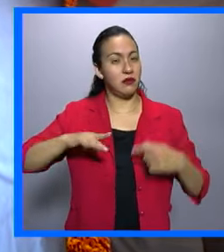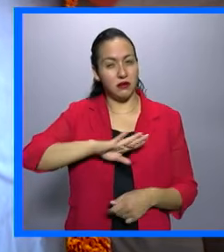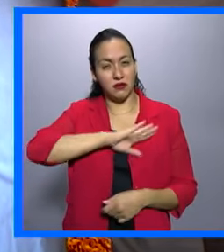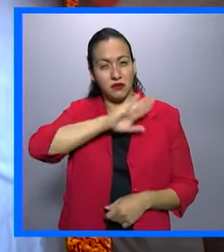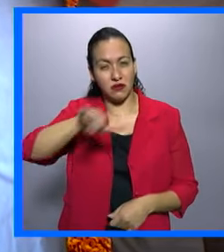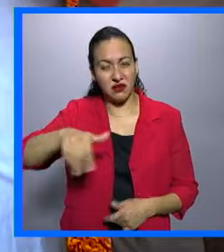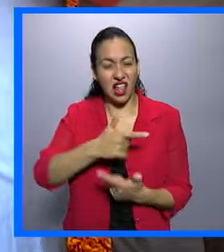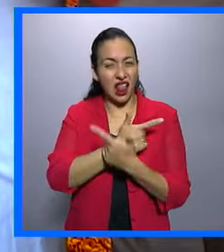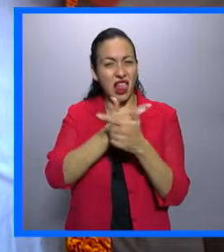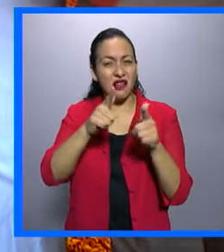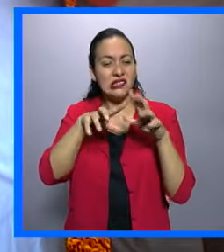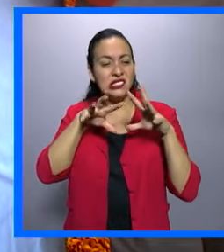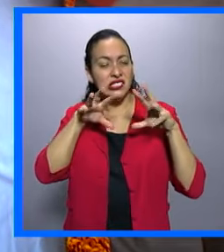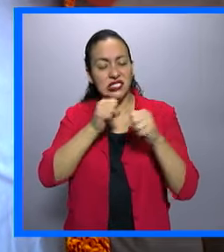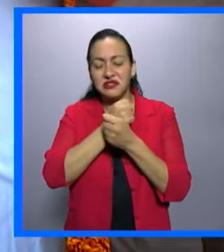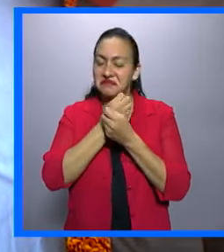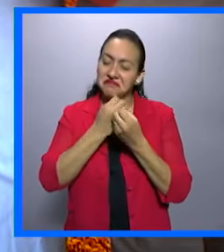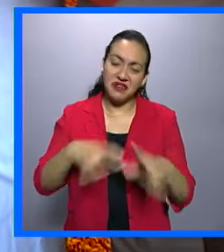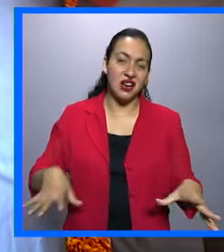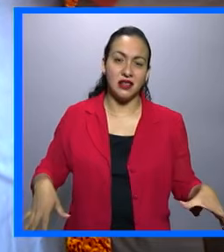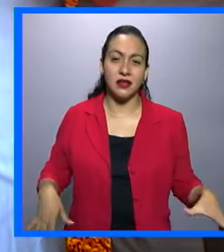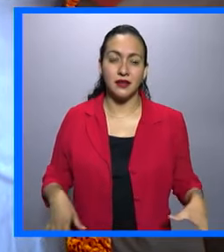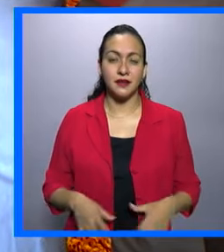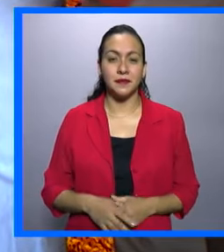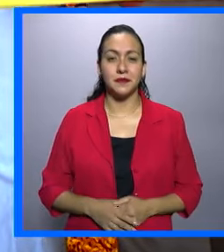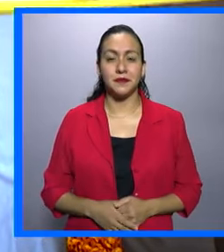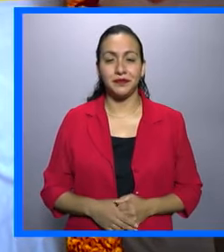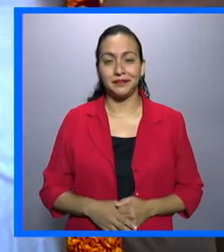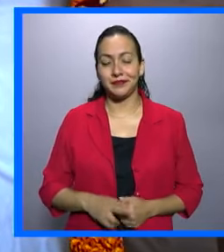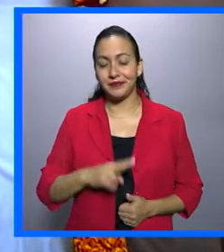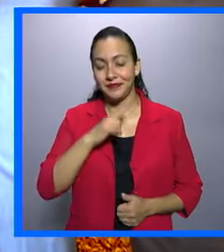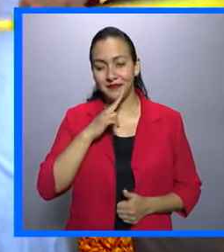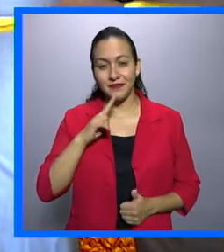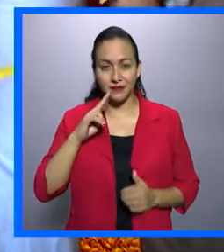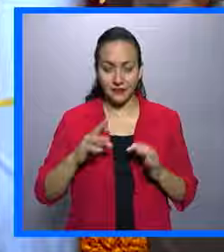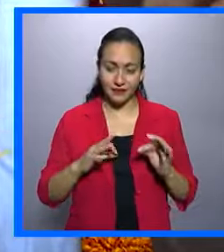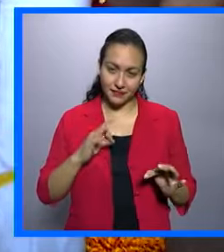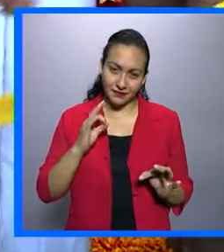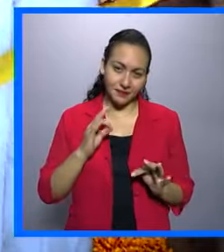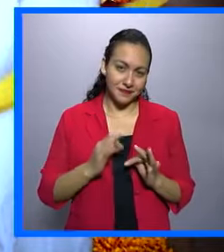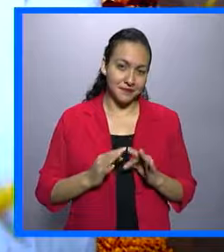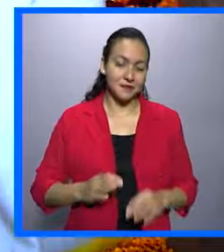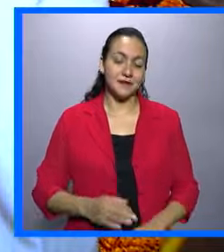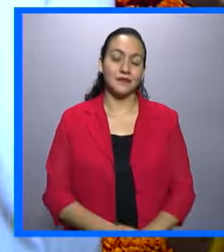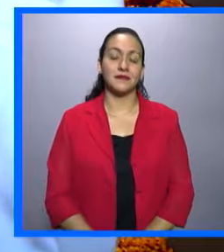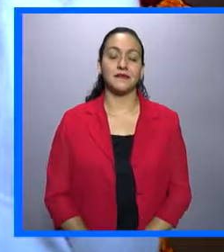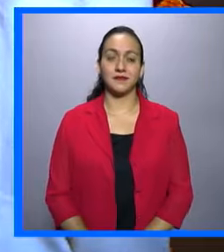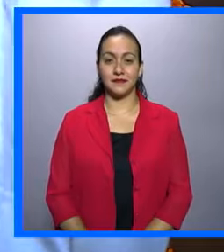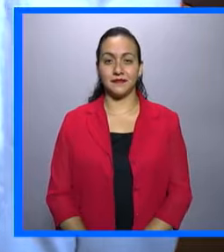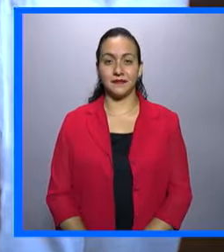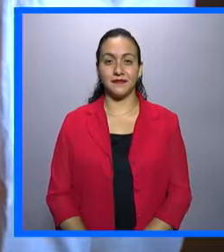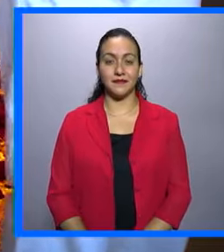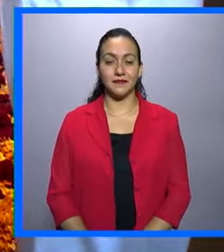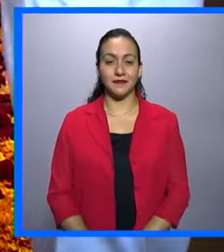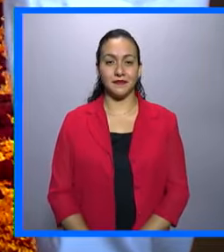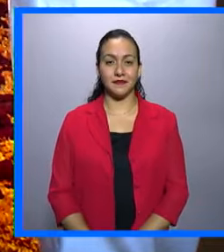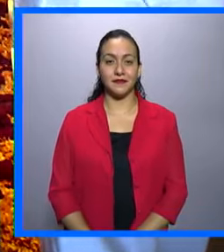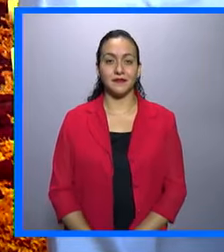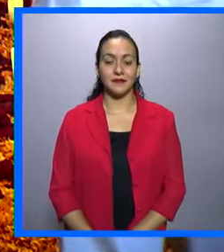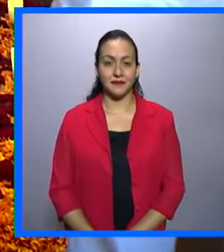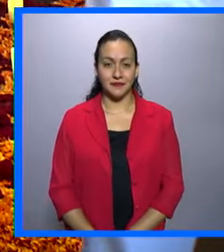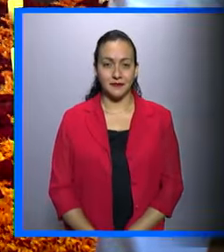libertad y la dignidad en el Rancho Izaguirre. Con imágenes de Irwin Martínez y Alejandro Barrientos, para Plural TV, Laura